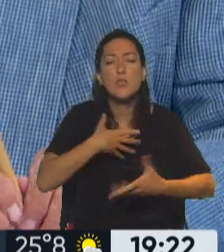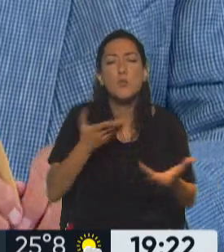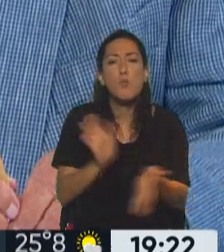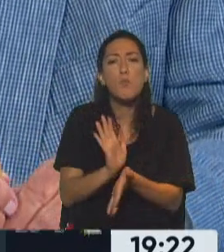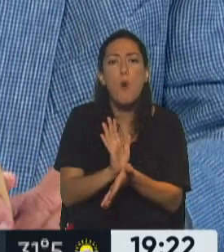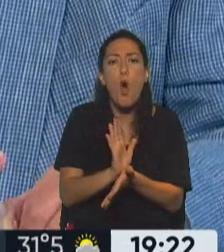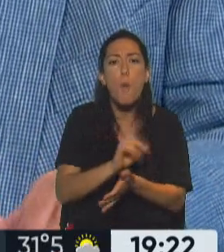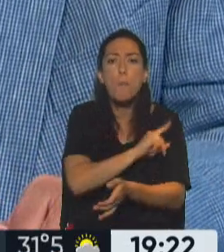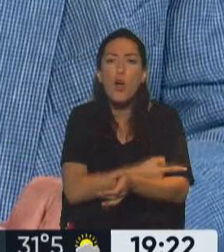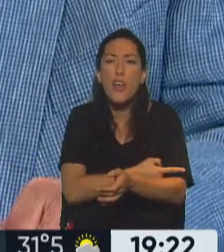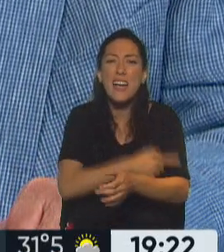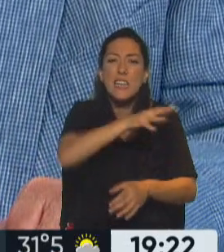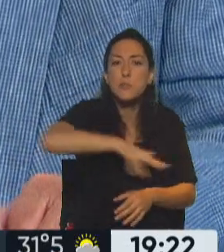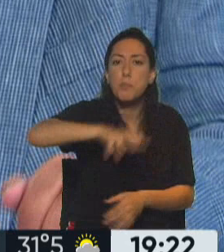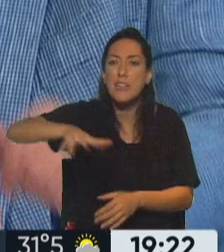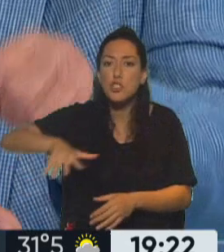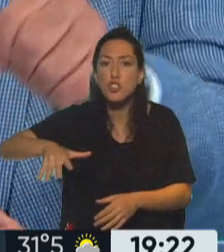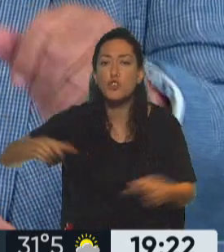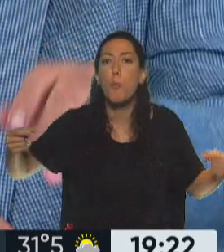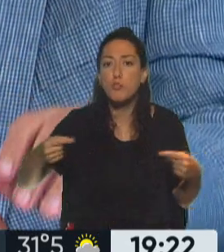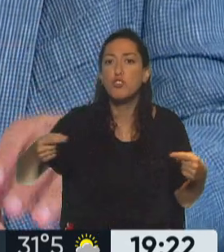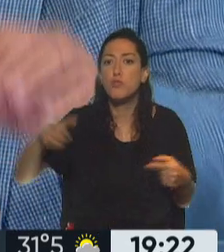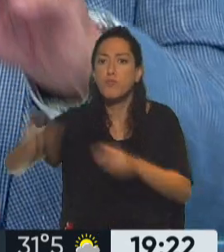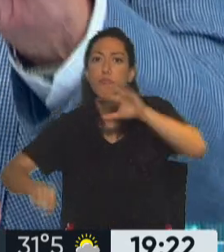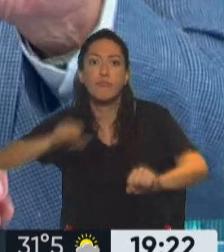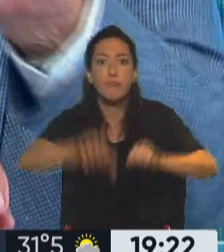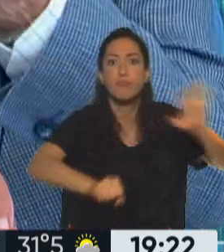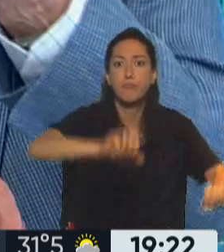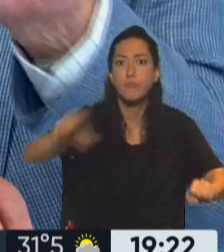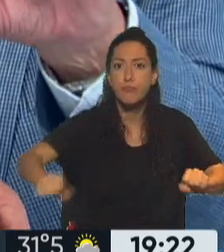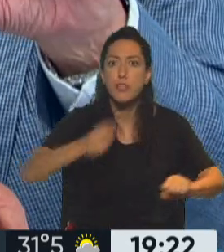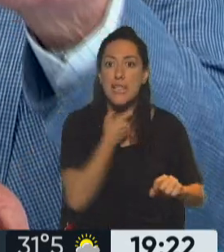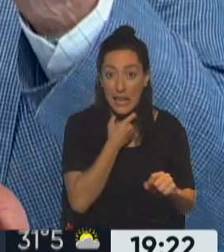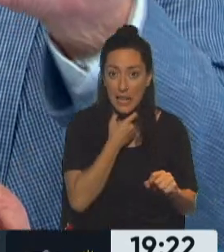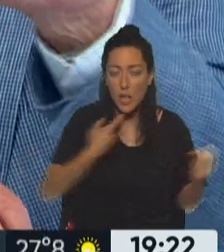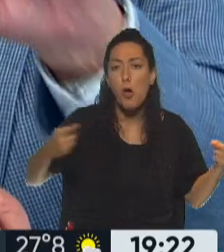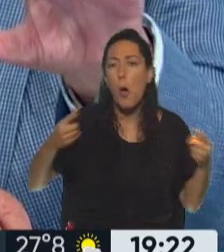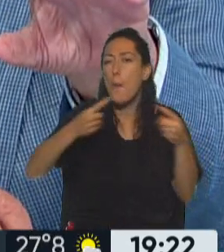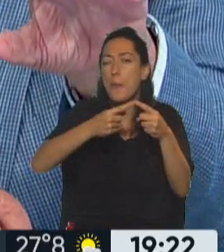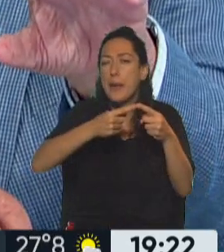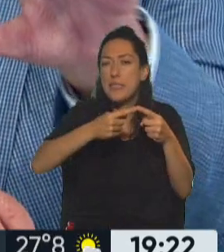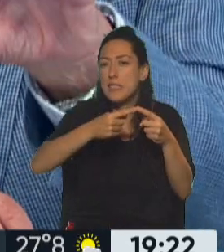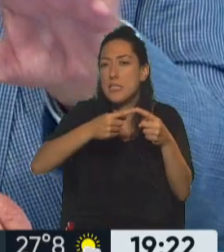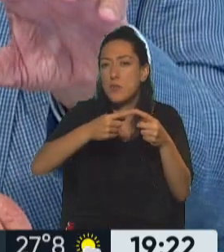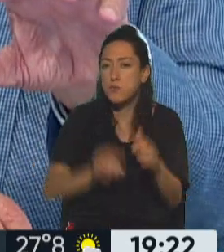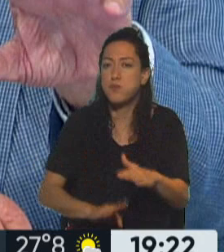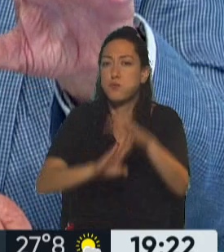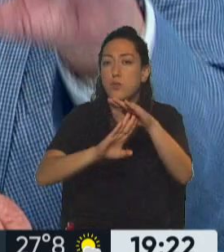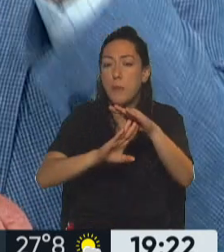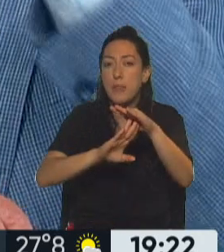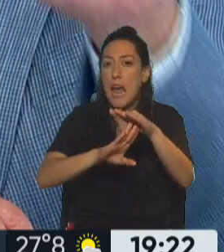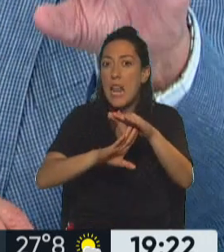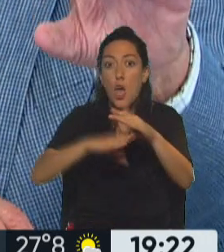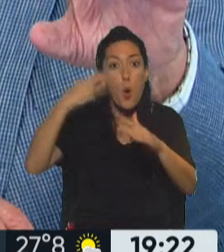fundamentalmente desde la oposición este y tienen como objetivo primero y final y tal vez único